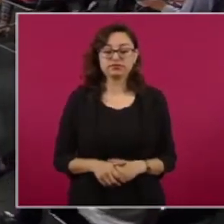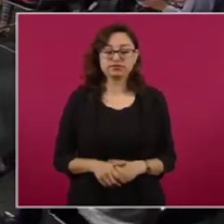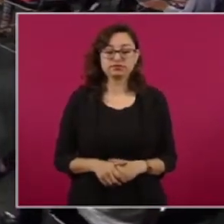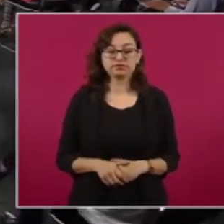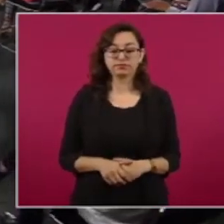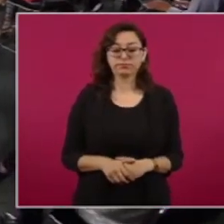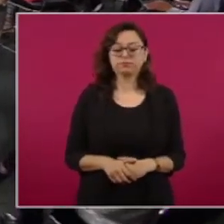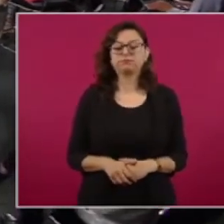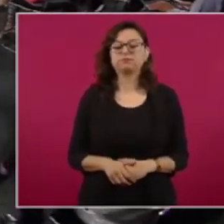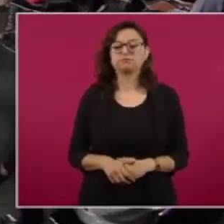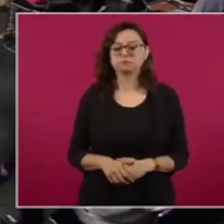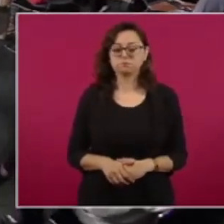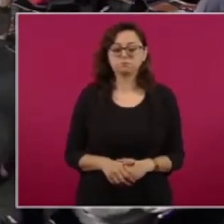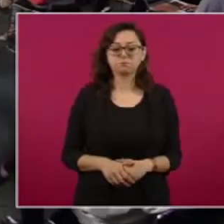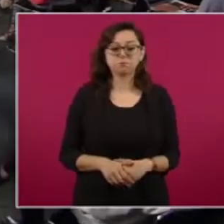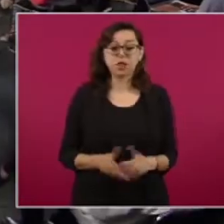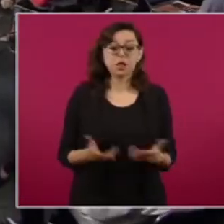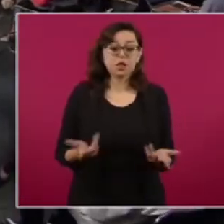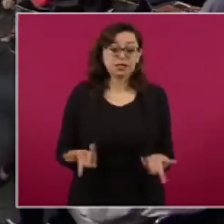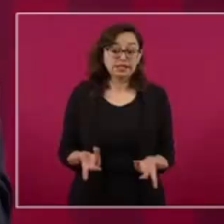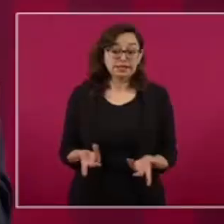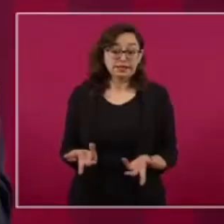te parece,